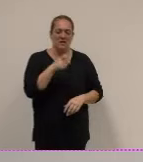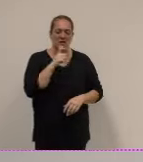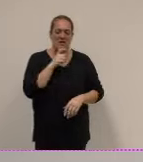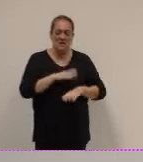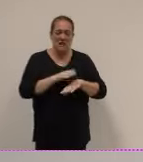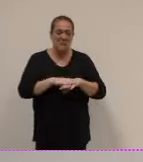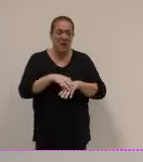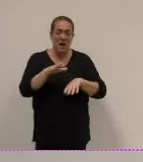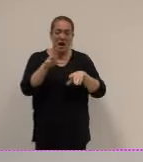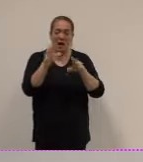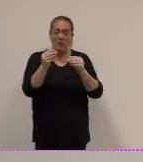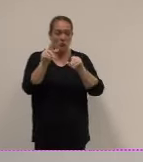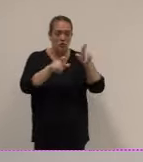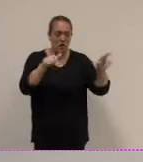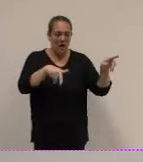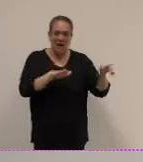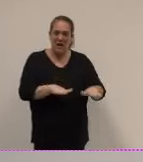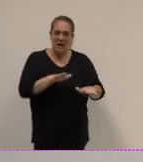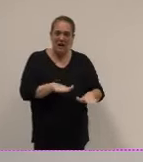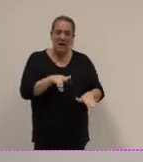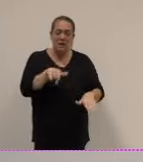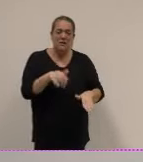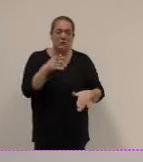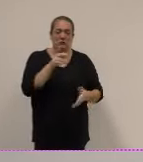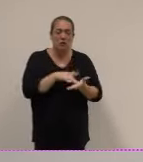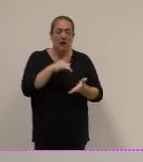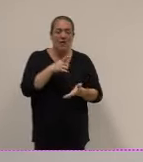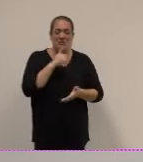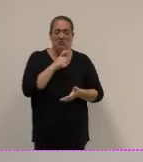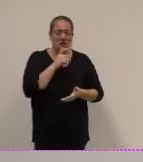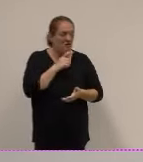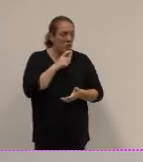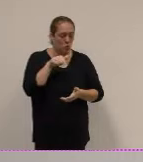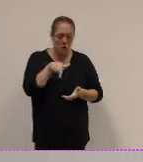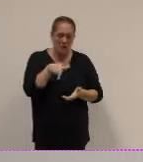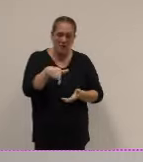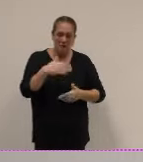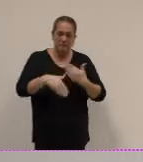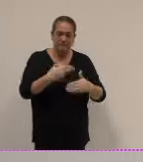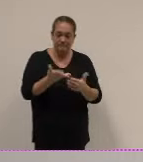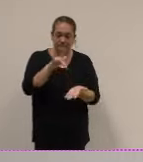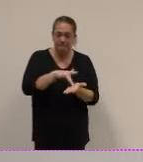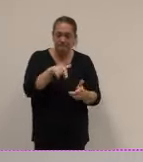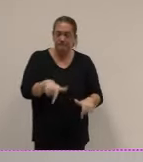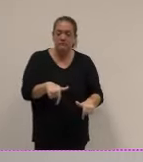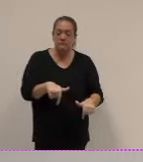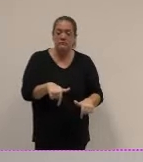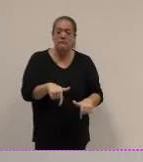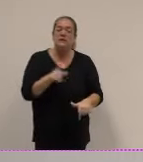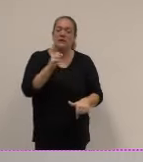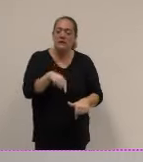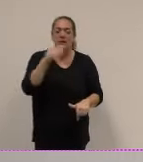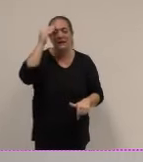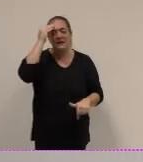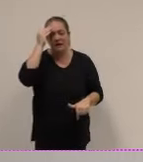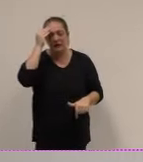estamos aquí. Y pese a esas enormes dificultades por las que hemos tenido que atravesar, creo que hemos